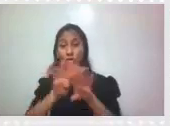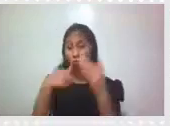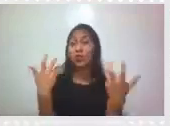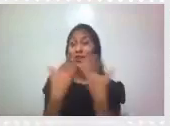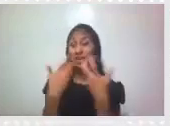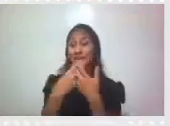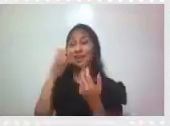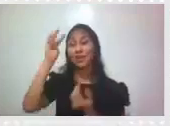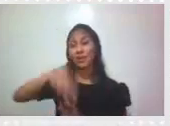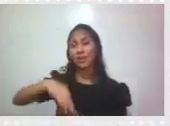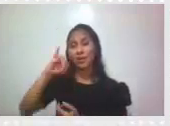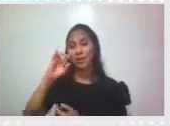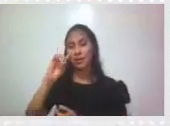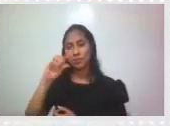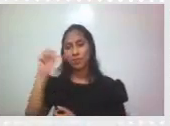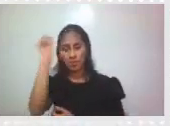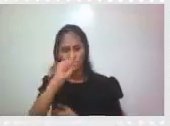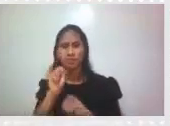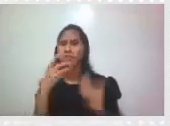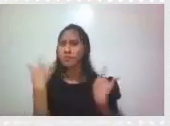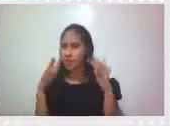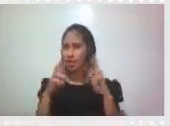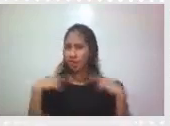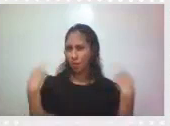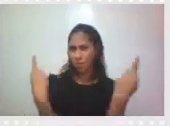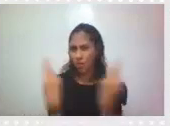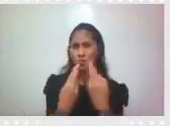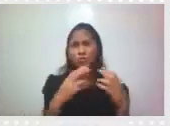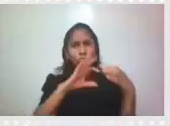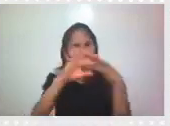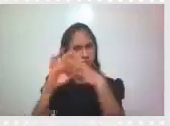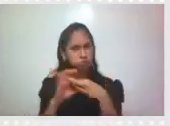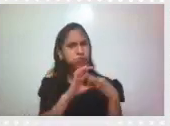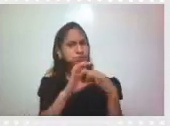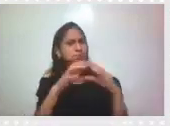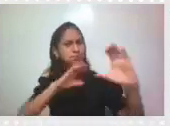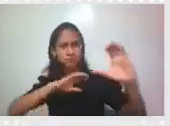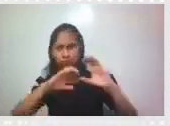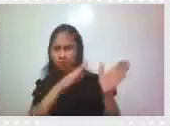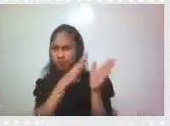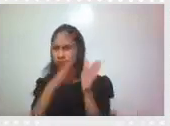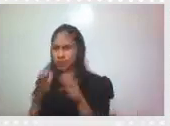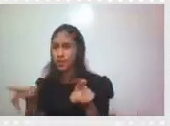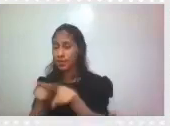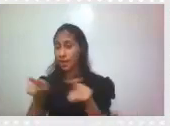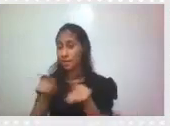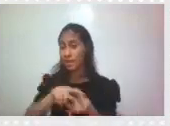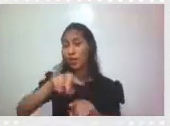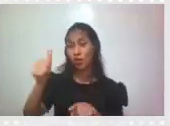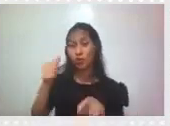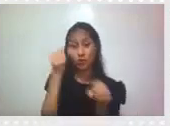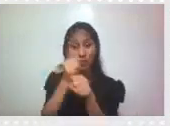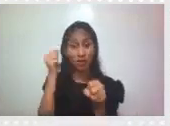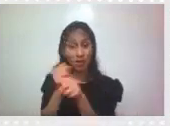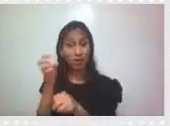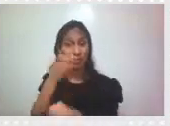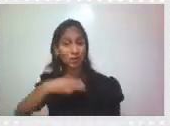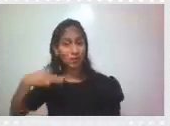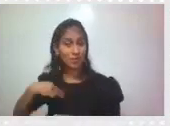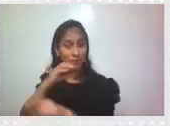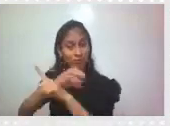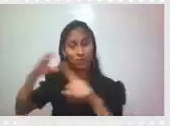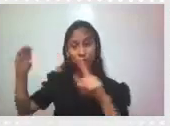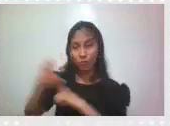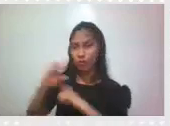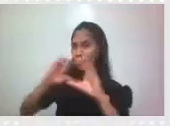y estamos realizando trabajo de manera muy coordinada con el Ministerio de Cultura. Así también,